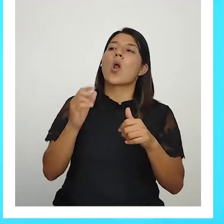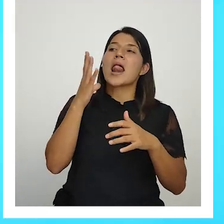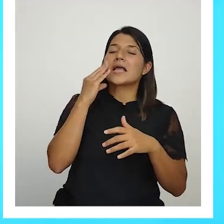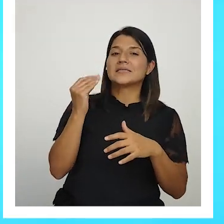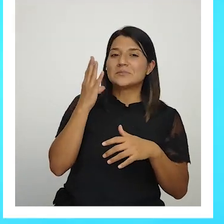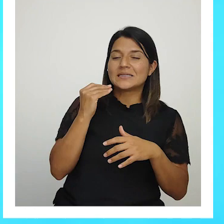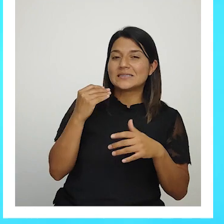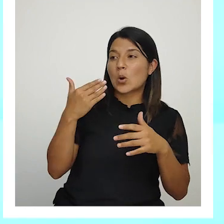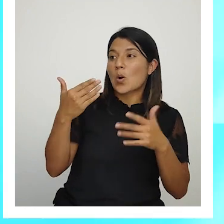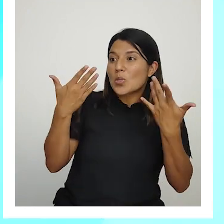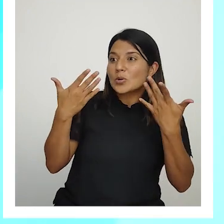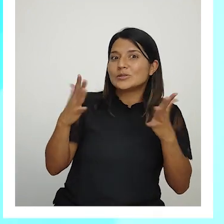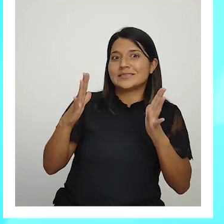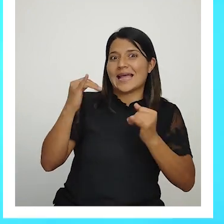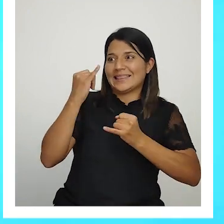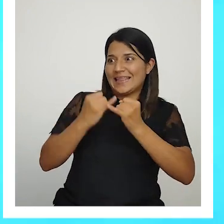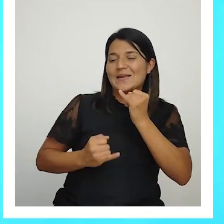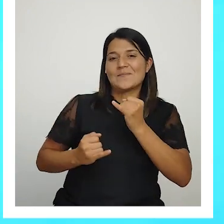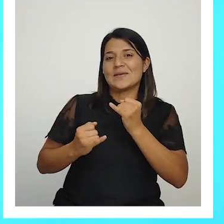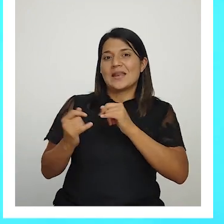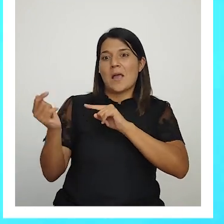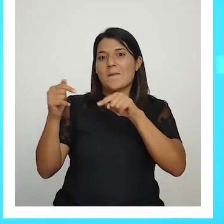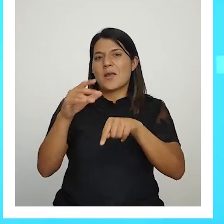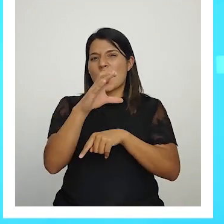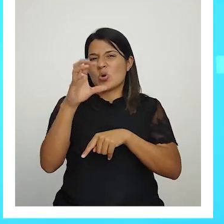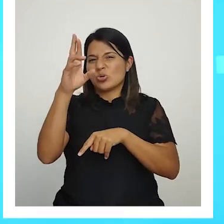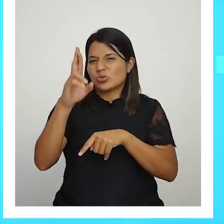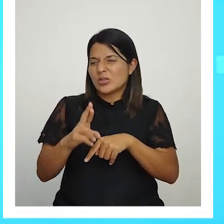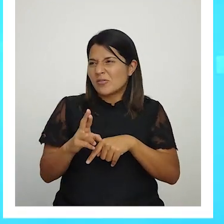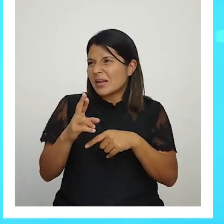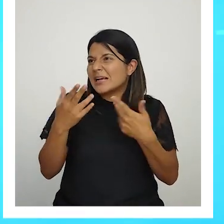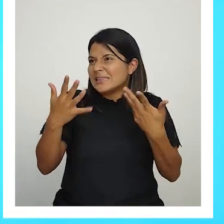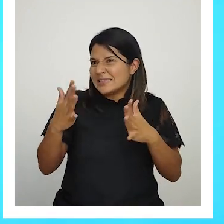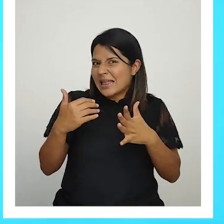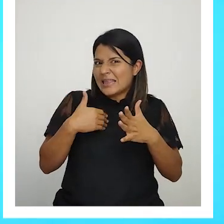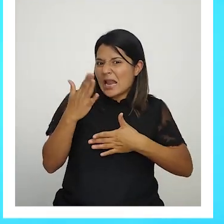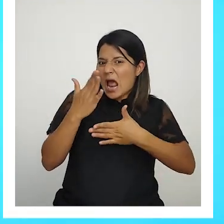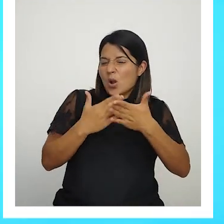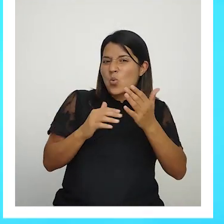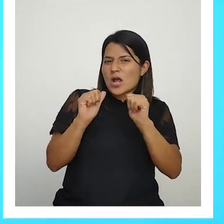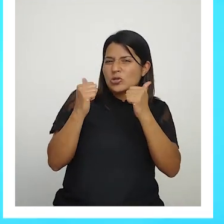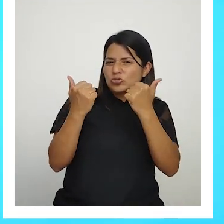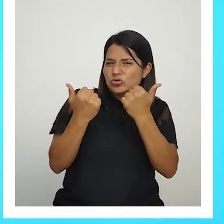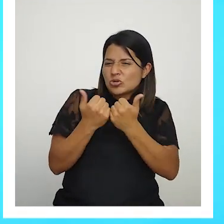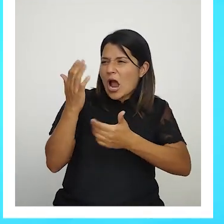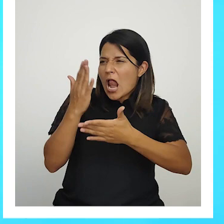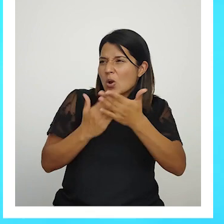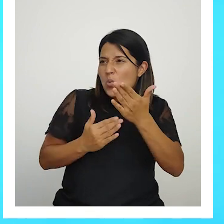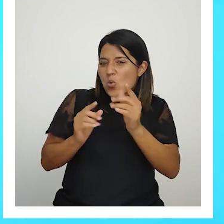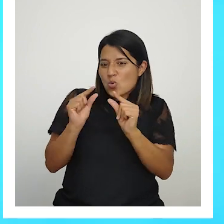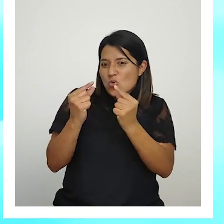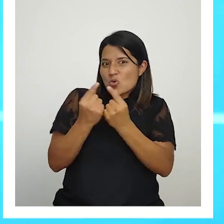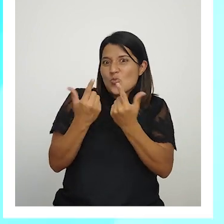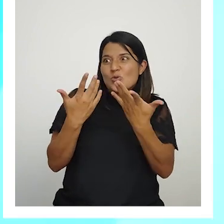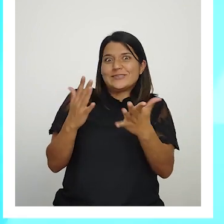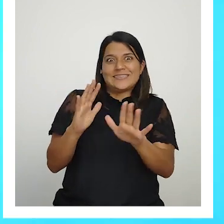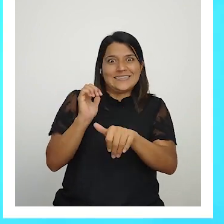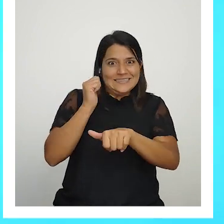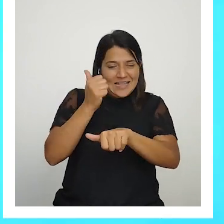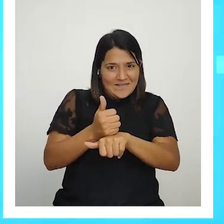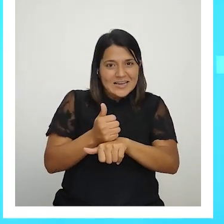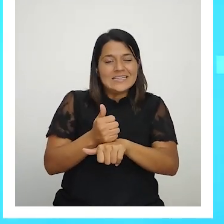experiencia una vez que ya se especializan y regresan a Costa Rica? ¿Hay alguna comunidad, alguna asociación conformada, verdad, que puedan